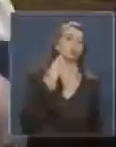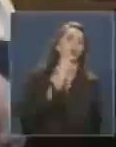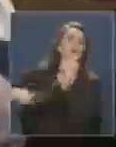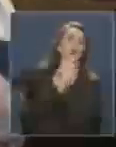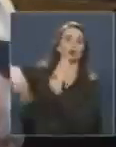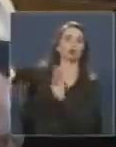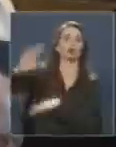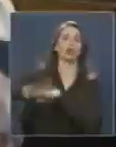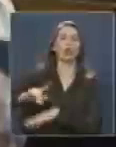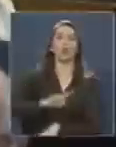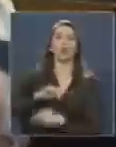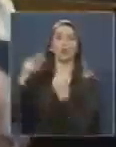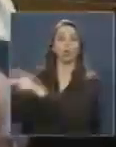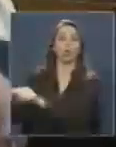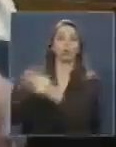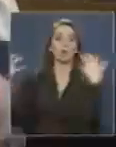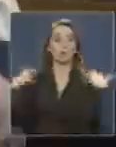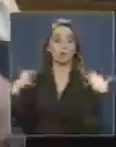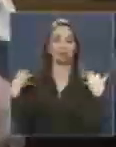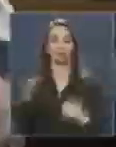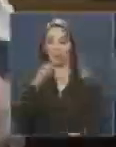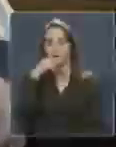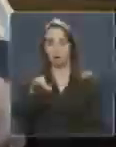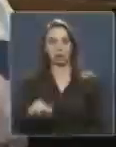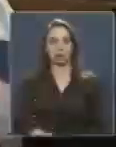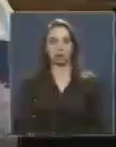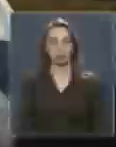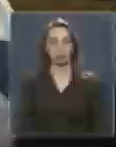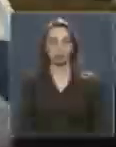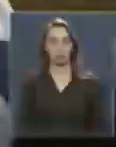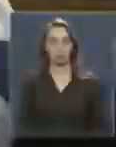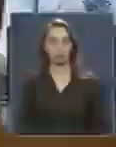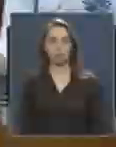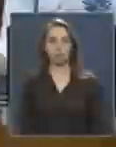propias culpas y responsabilidades. He dicho.